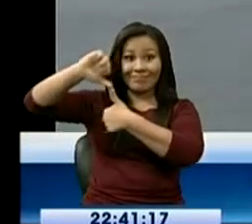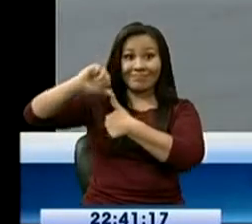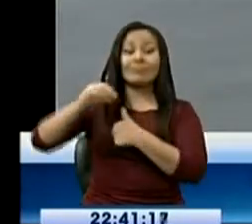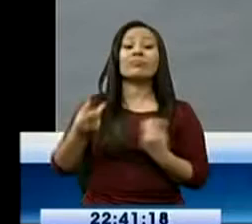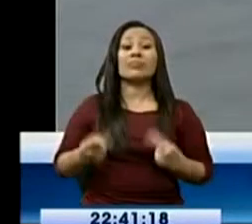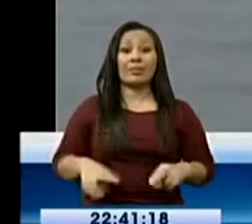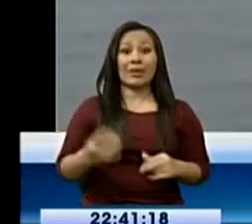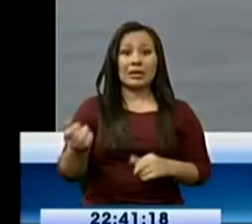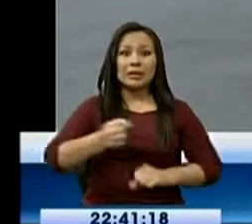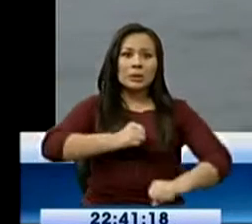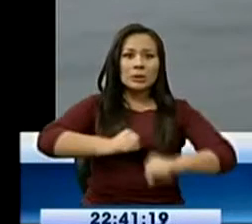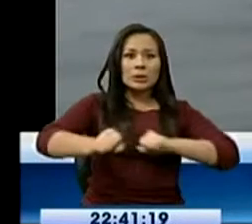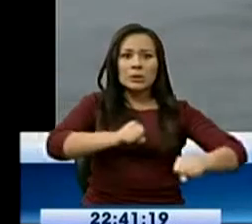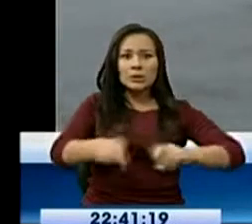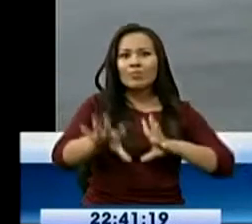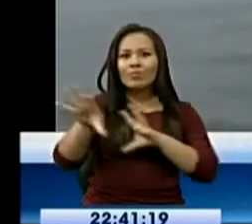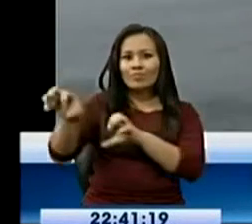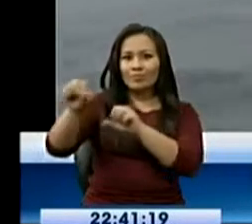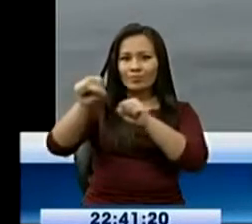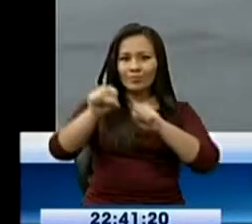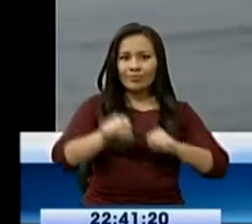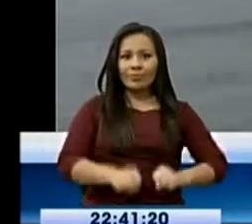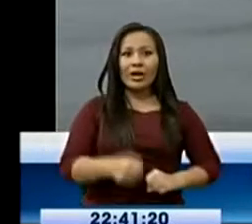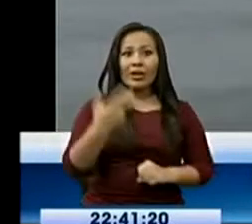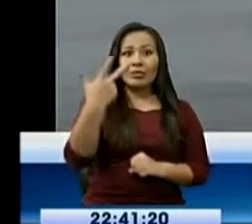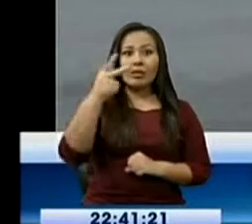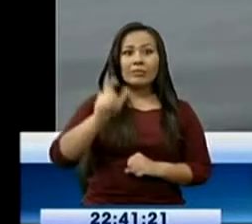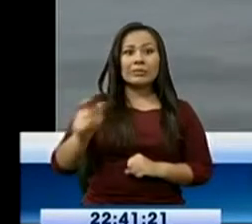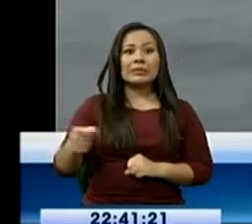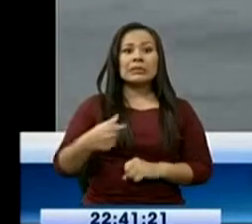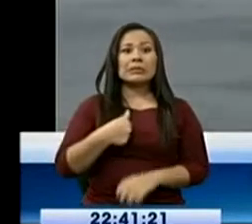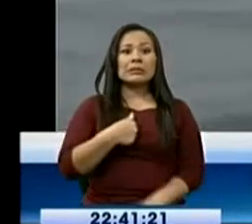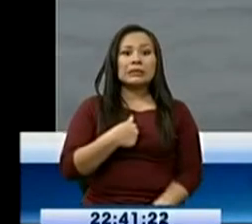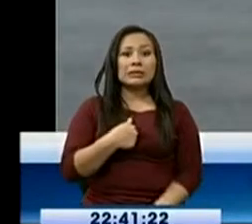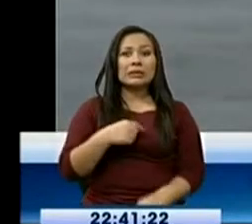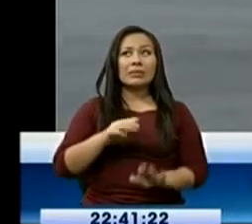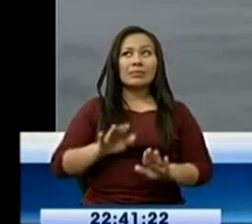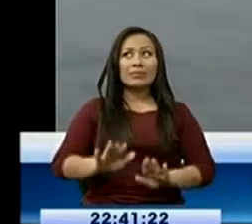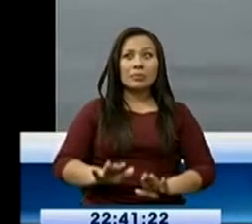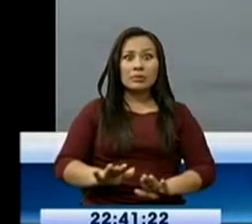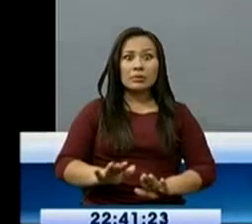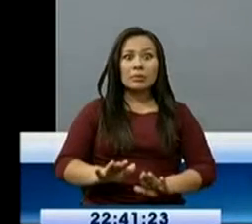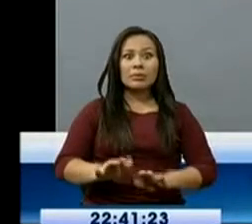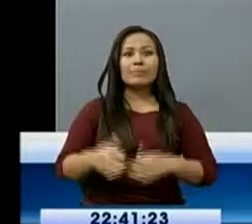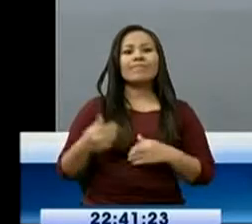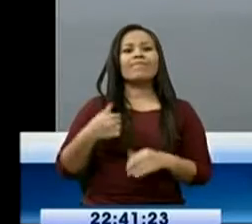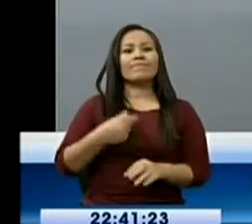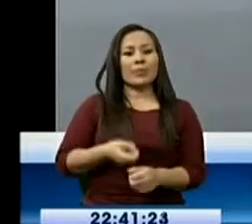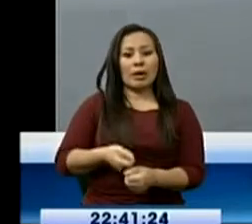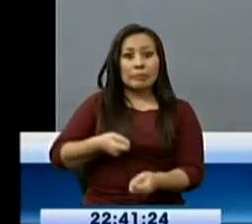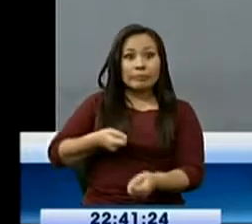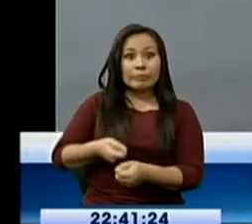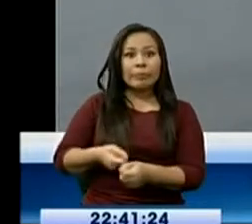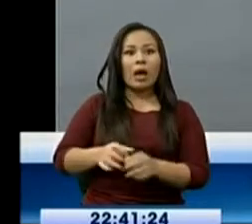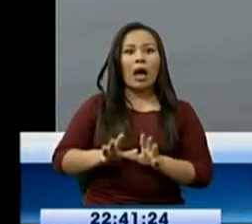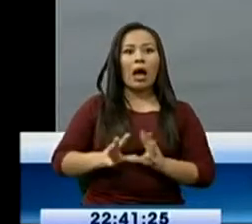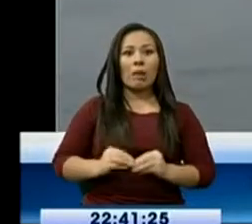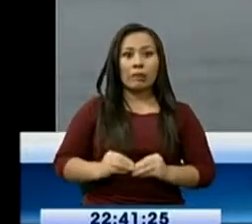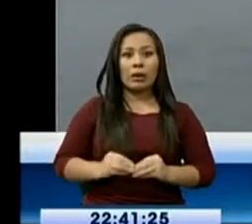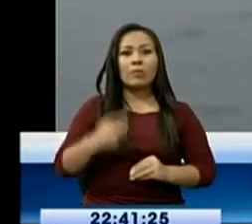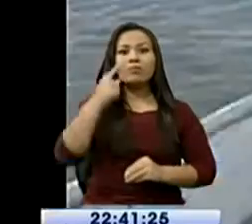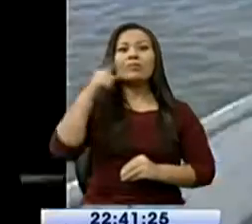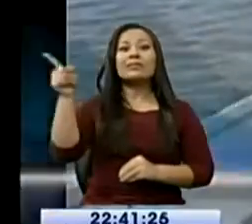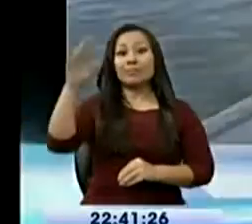evitó que puedan escapar. A los tres tripulantes no les quedó otra alternativa que parar la marcha y apagar el motor para la respectiva